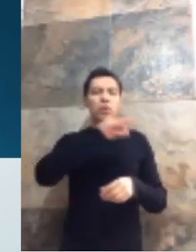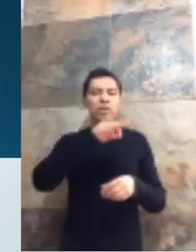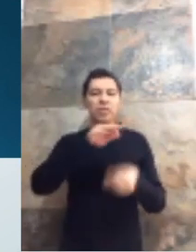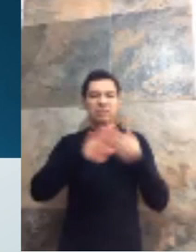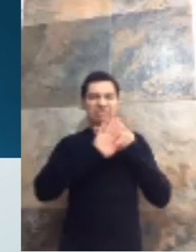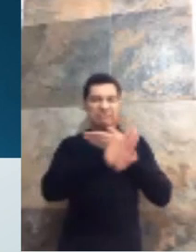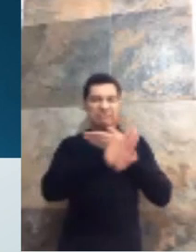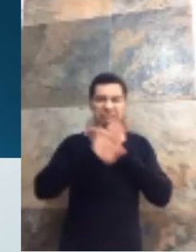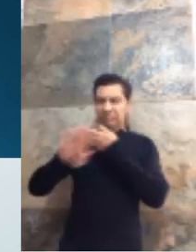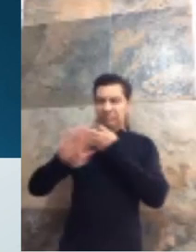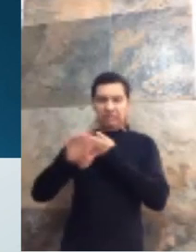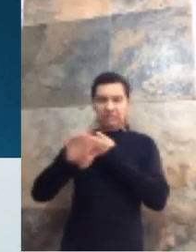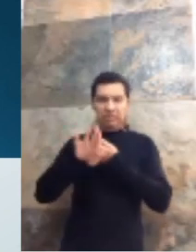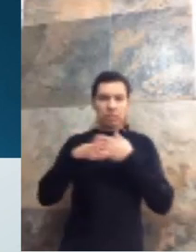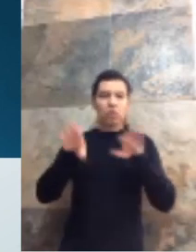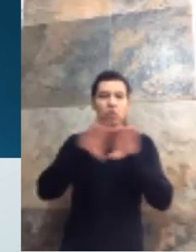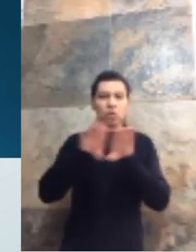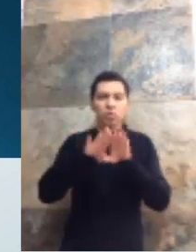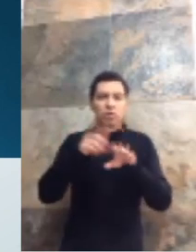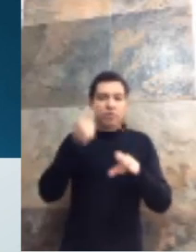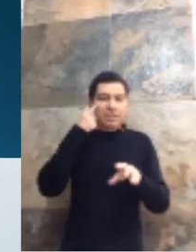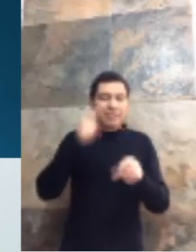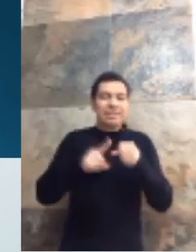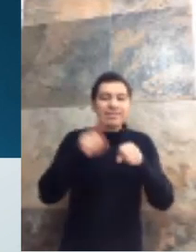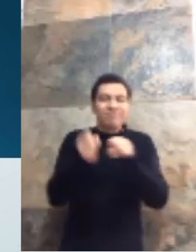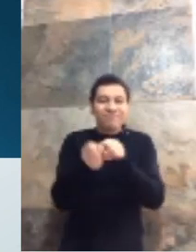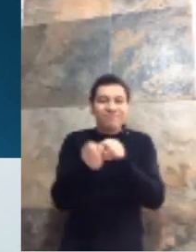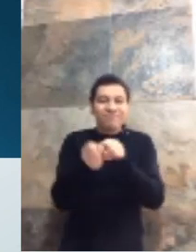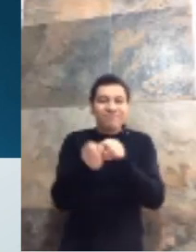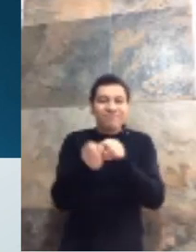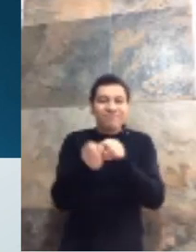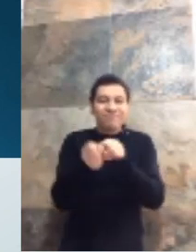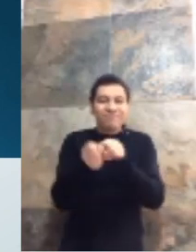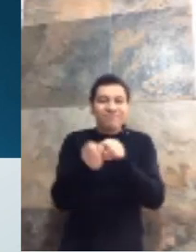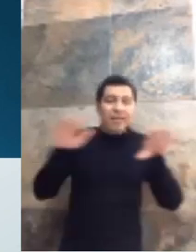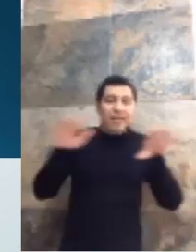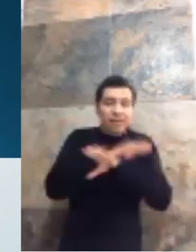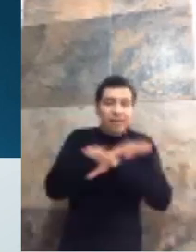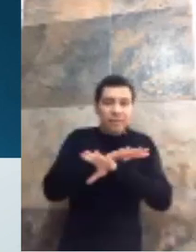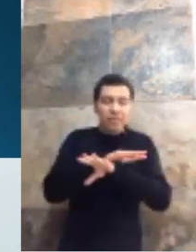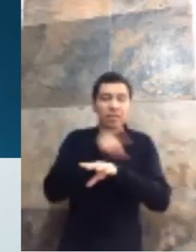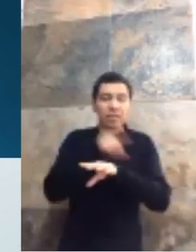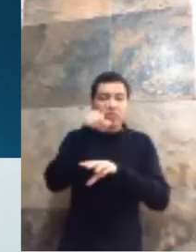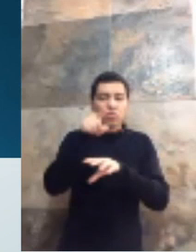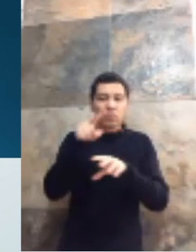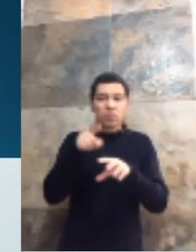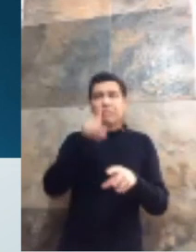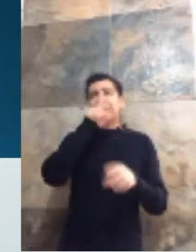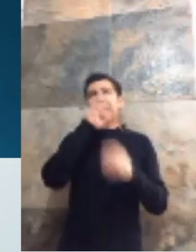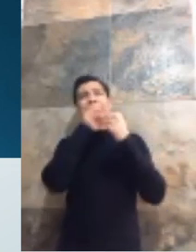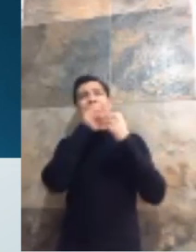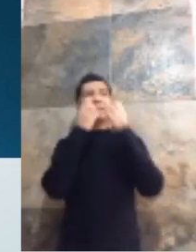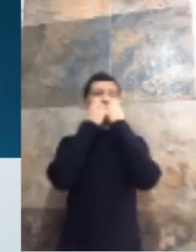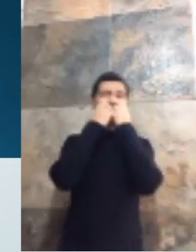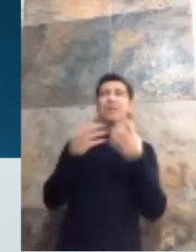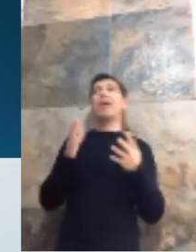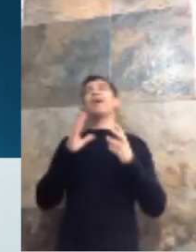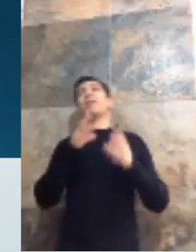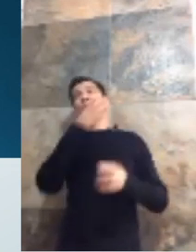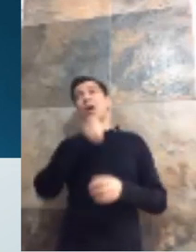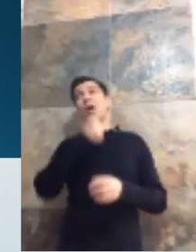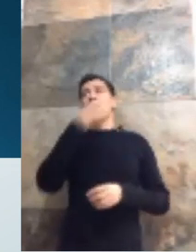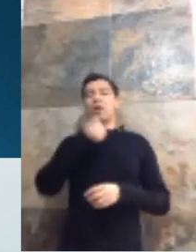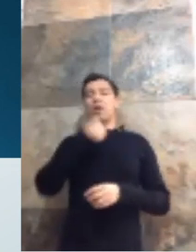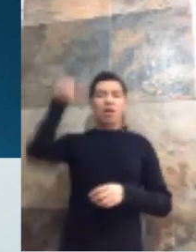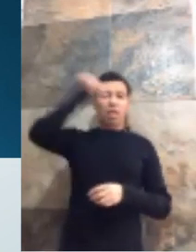adaptarnos de la mejor manera posible a situaciones que no habíamos vivido antes. Esta situación que ahora se ve en todo el mundo,